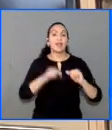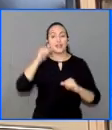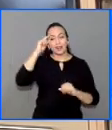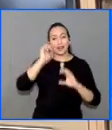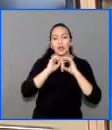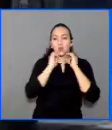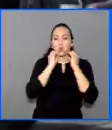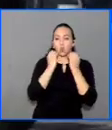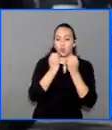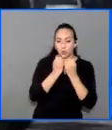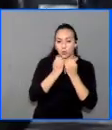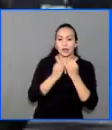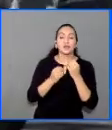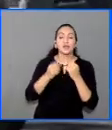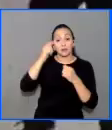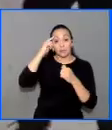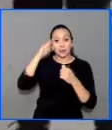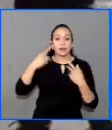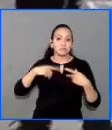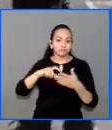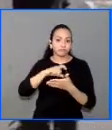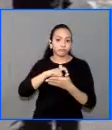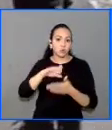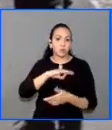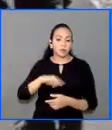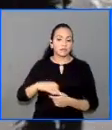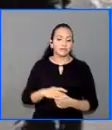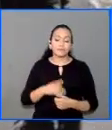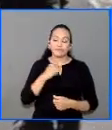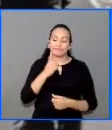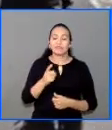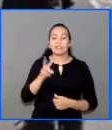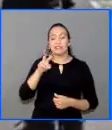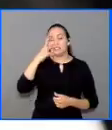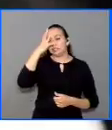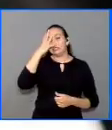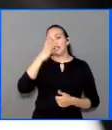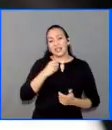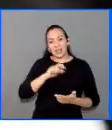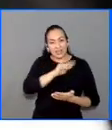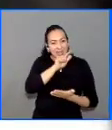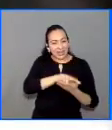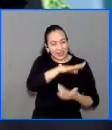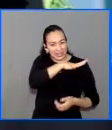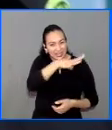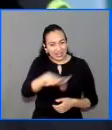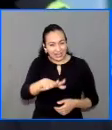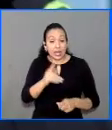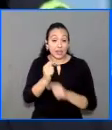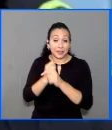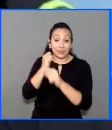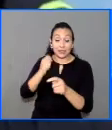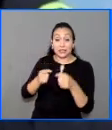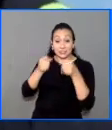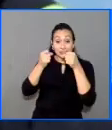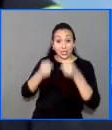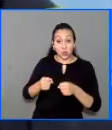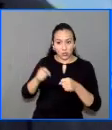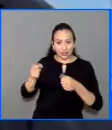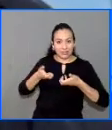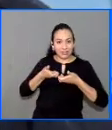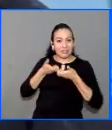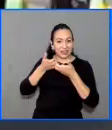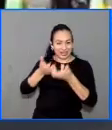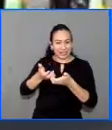Poder del Consumidor, lamentó que la armonización de la Ley General de Movilidad y Seguridad Vial en la capital del país